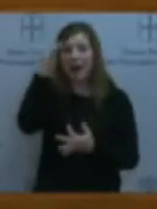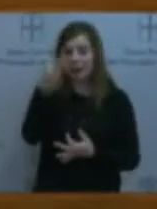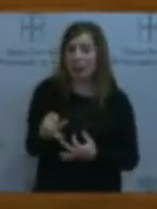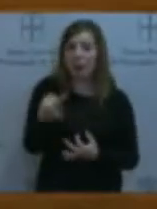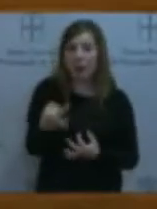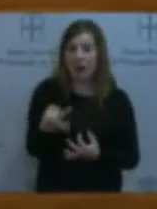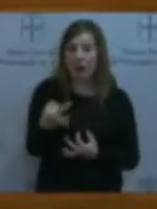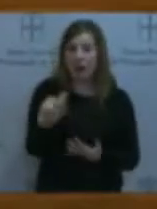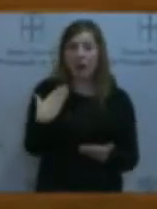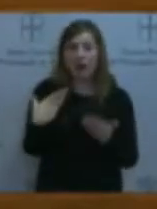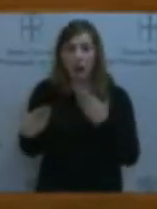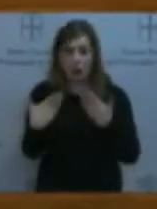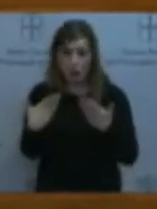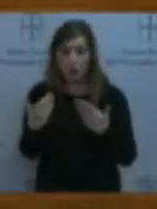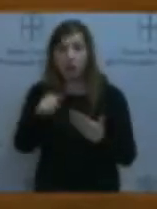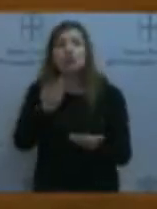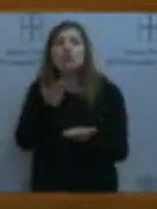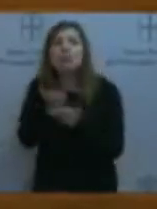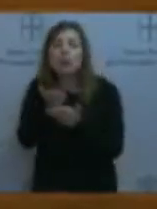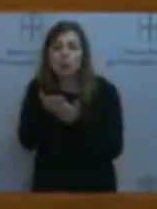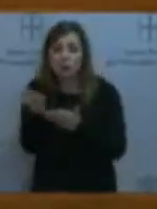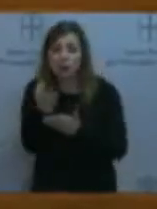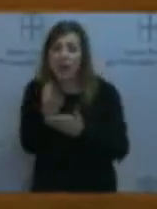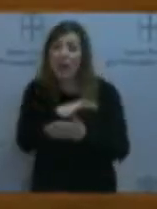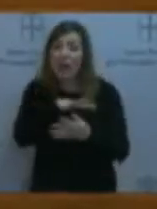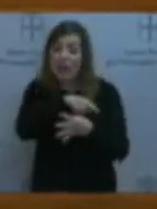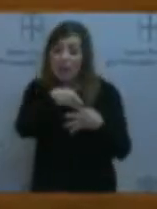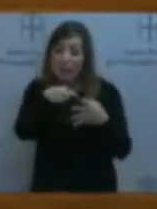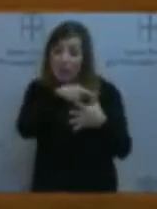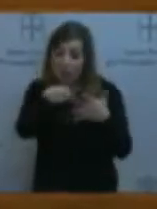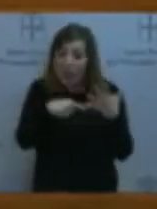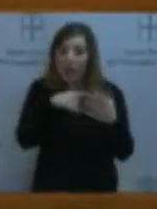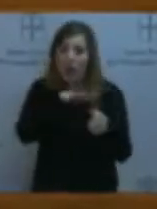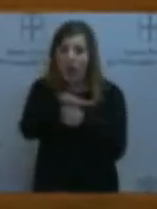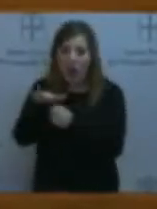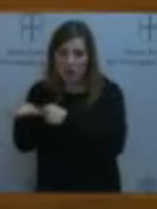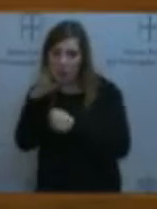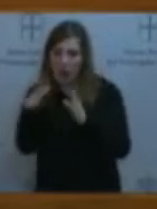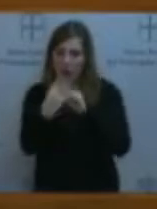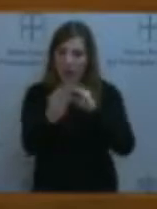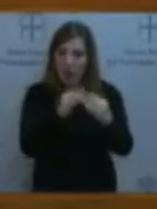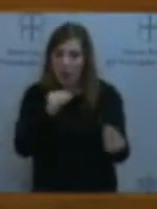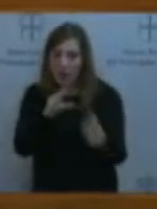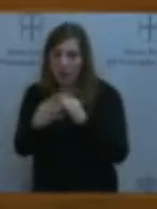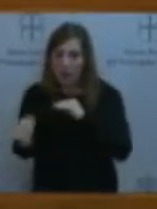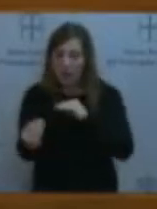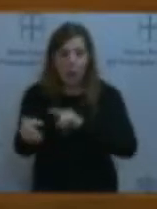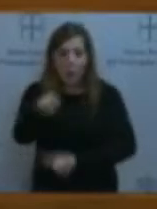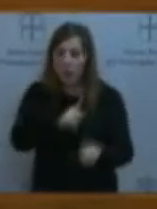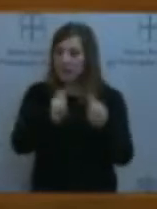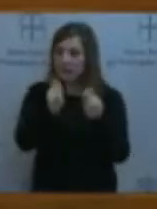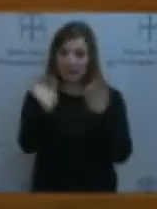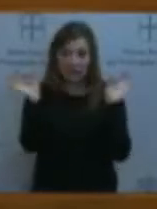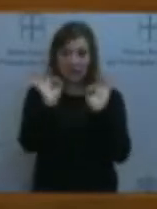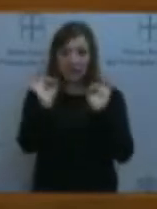la negociación, les propusimos 5 ámbitos de posible entendimiento, no establecimos líneas rojas y lo único que preguntamos es